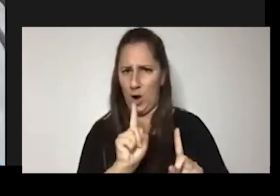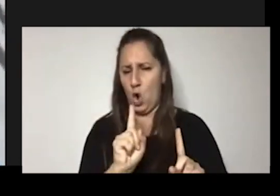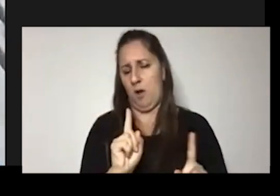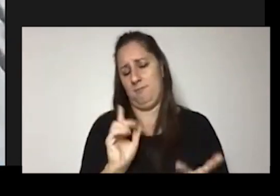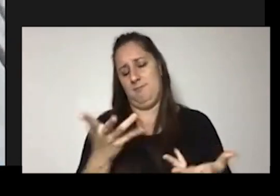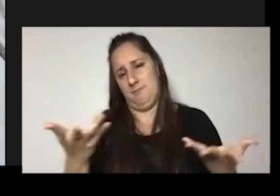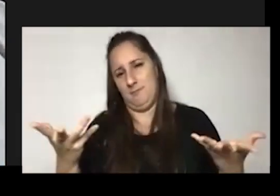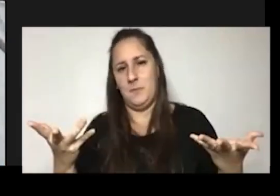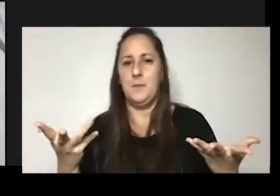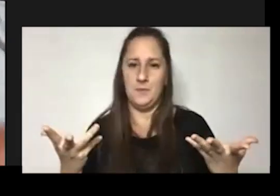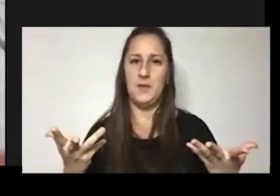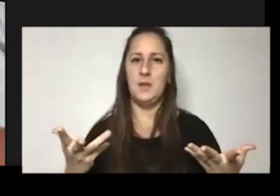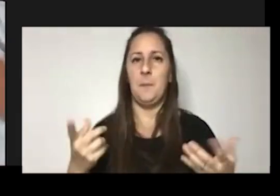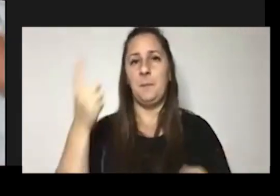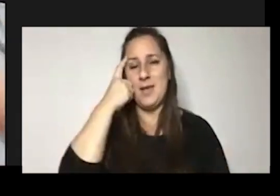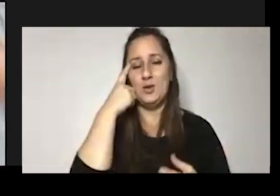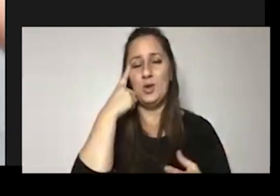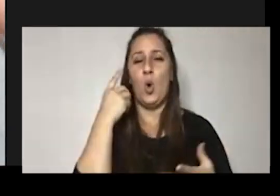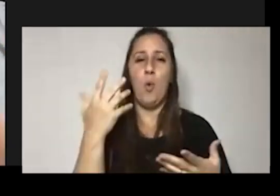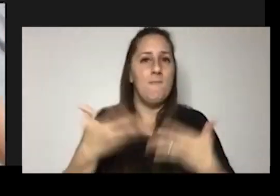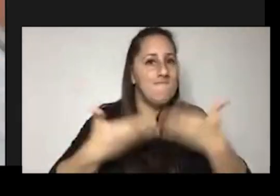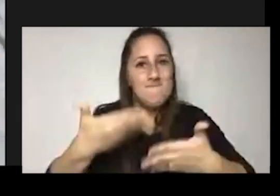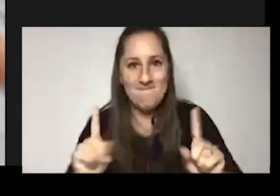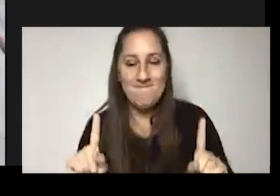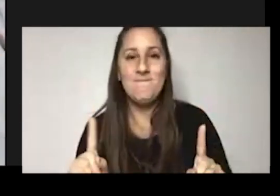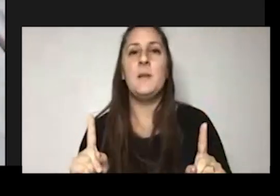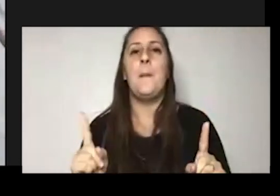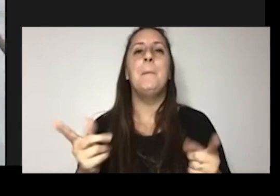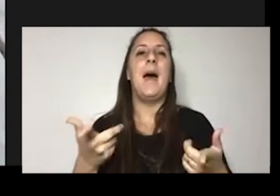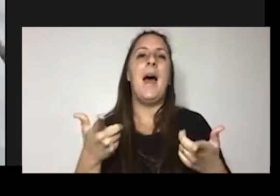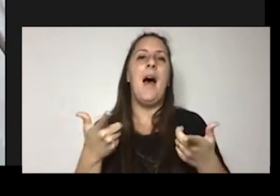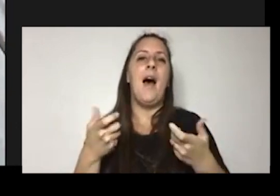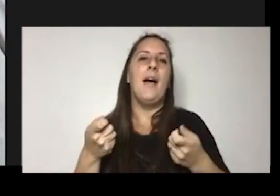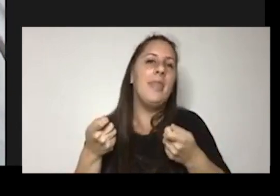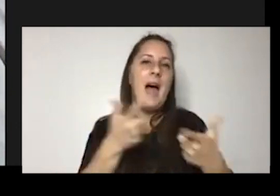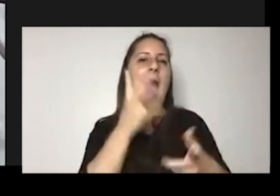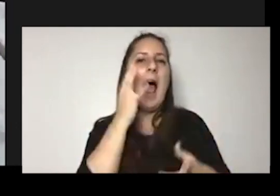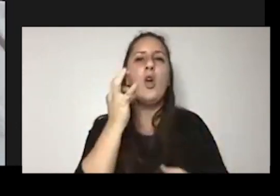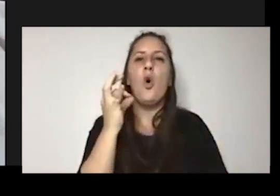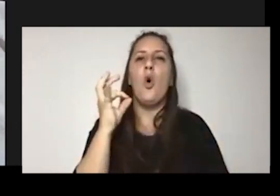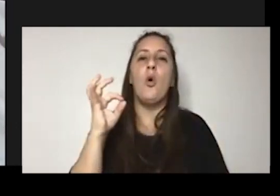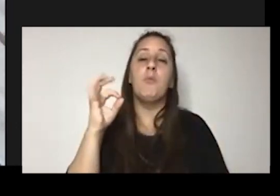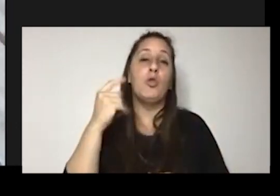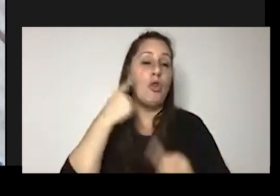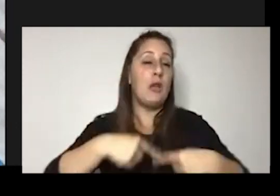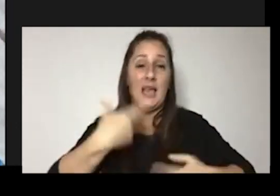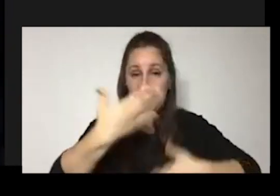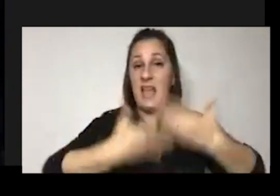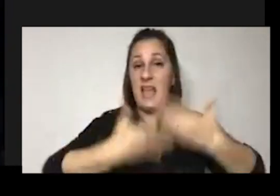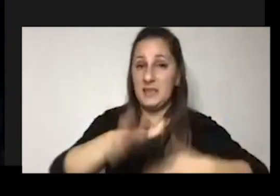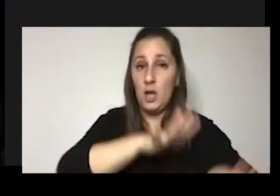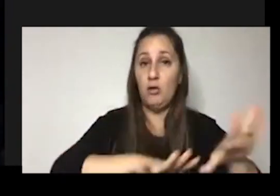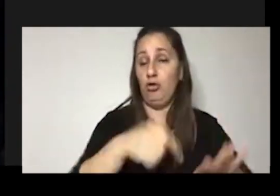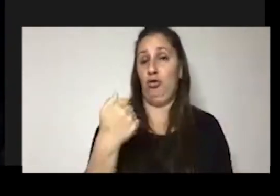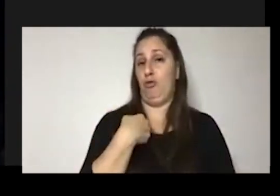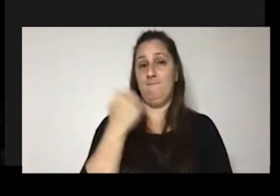se esté haciendo, o sea, sino que digo, bueno, es para tratar de fijar o ver alguna cosa que quizás se está haciendo y uno desconoce. Lo que tiene que ver